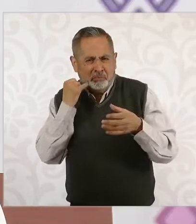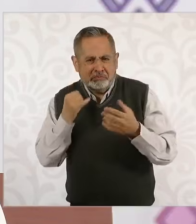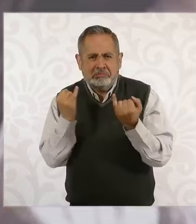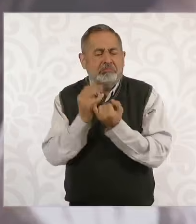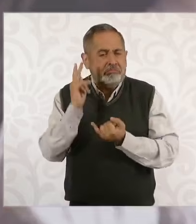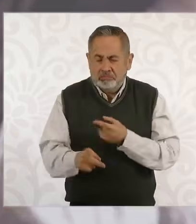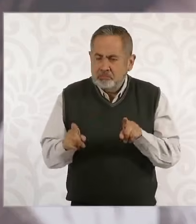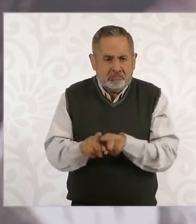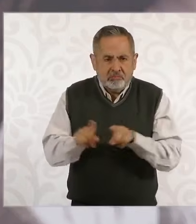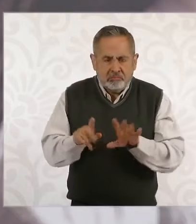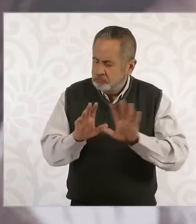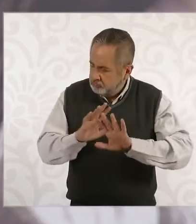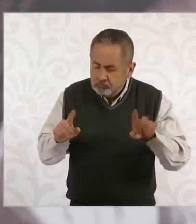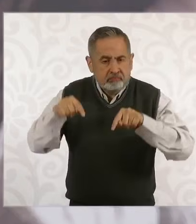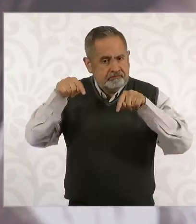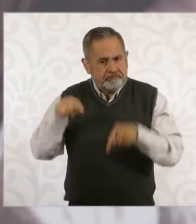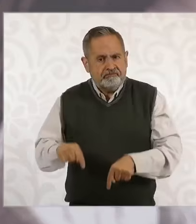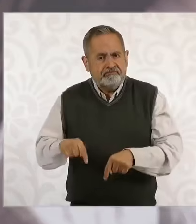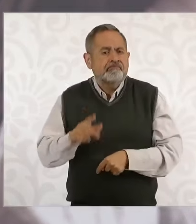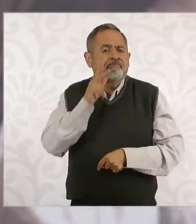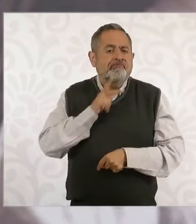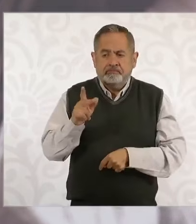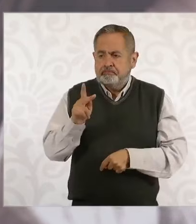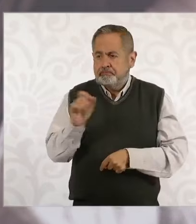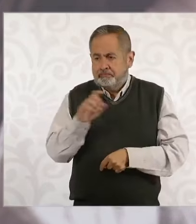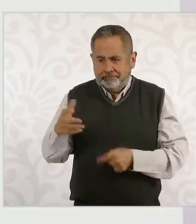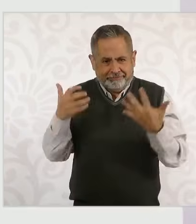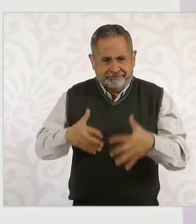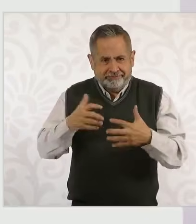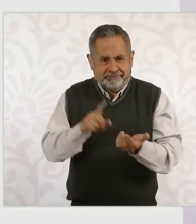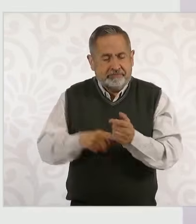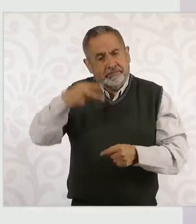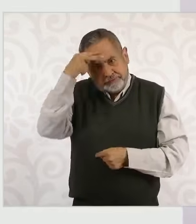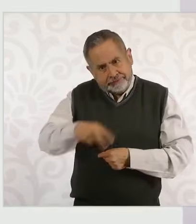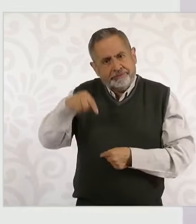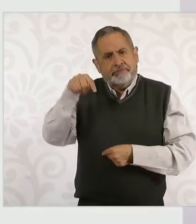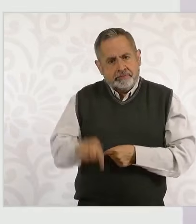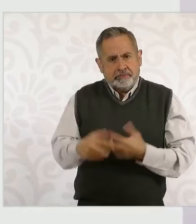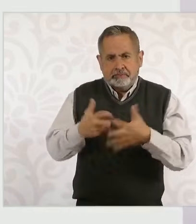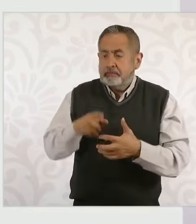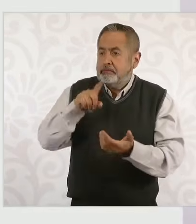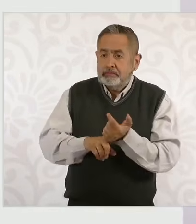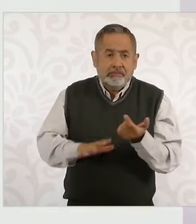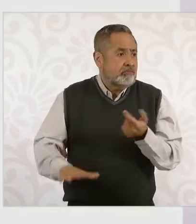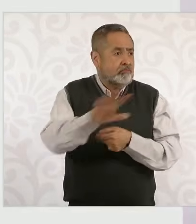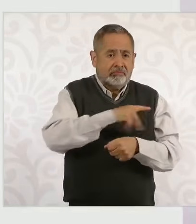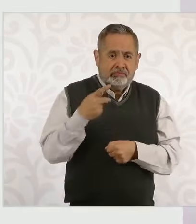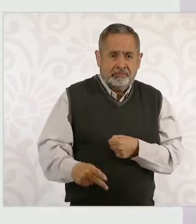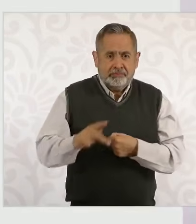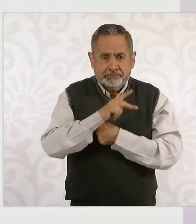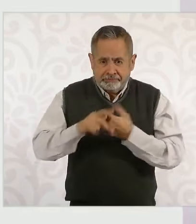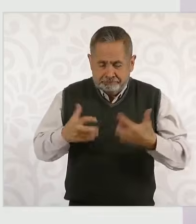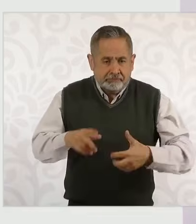la política fue no, el crudo que se produce en México es para beneficio de los mexicanos y se consume internamente. Alberto